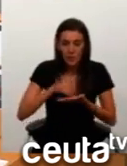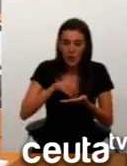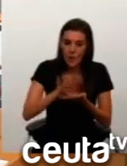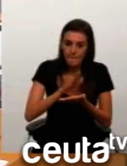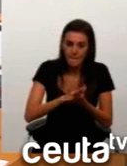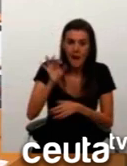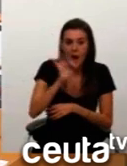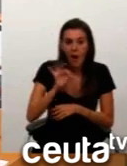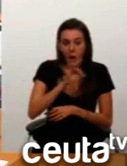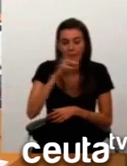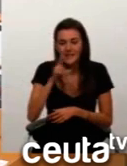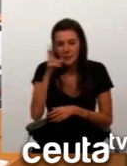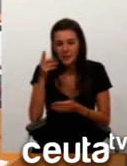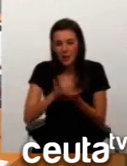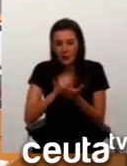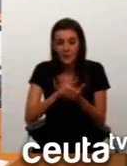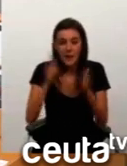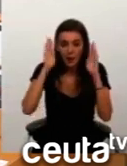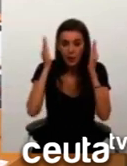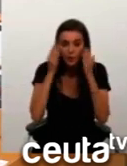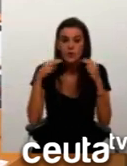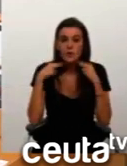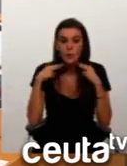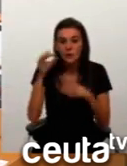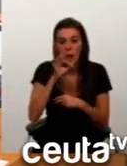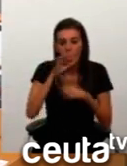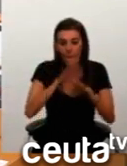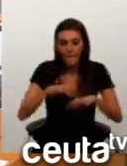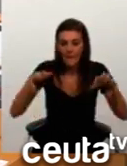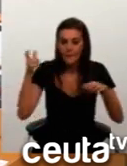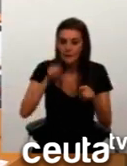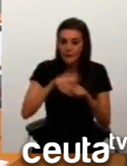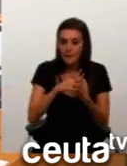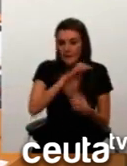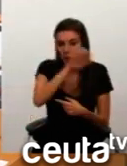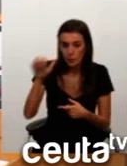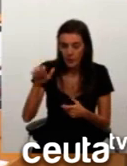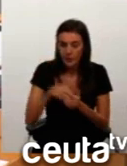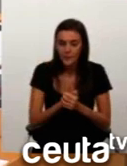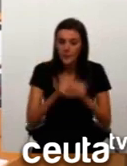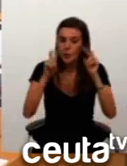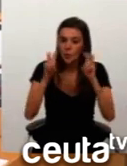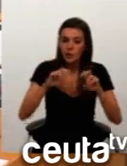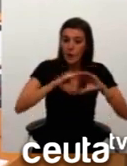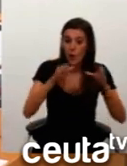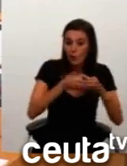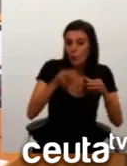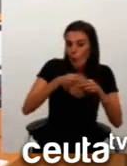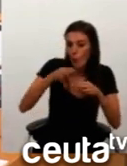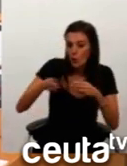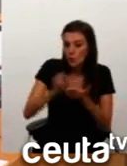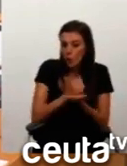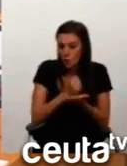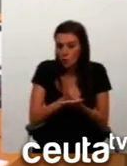o que también se repite tanto en el Congreso de los Diputados como en el Parlamento Europeo. Se trata de que los grupos políticos tengan